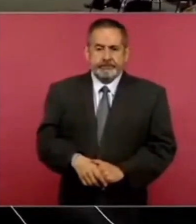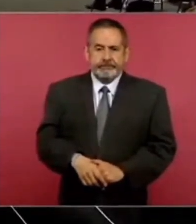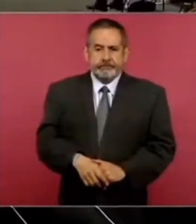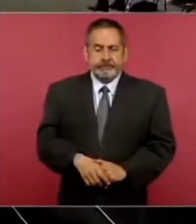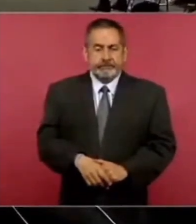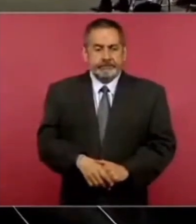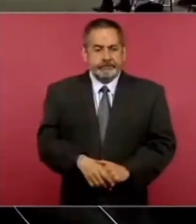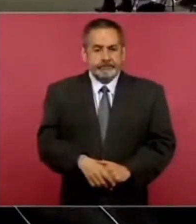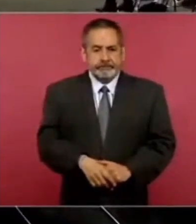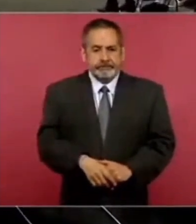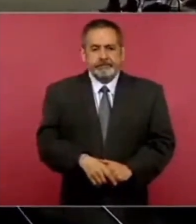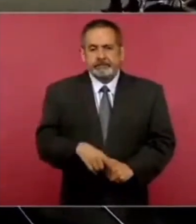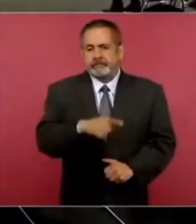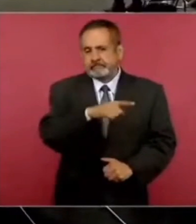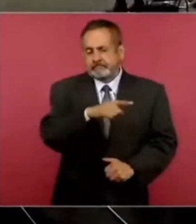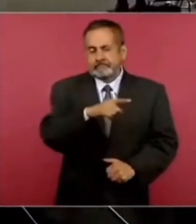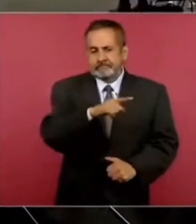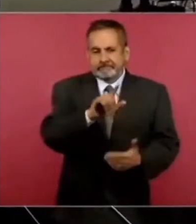Menos víctimas del delito.